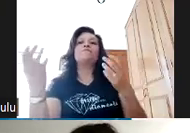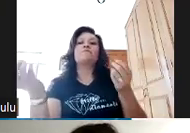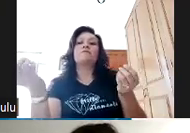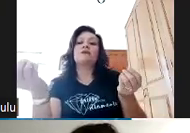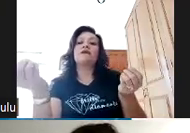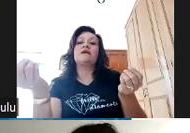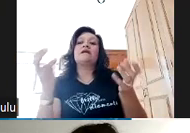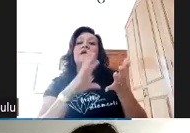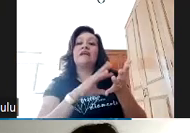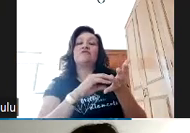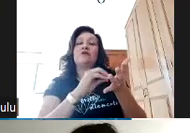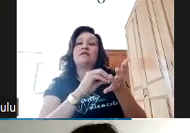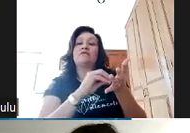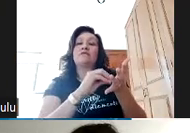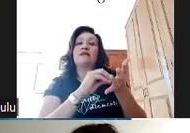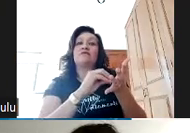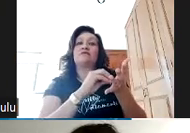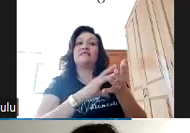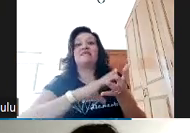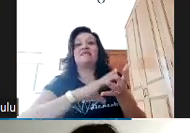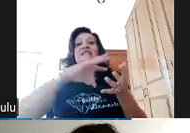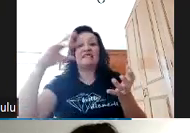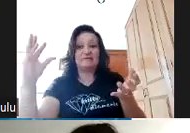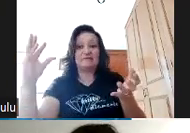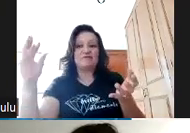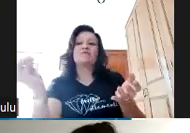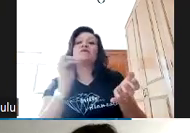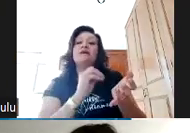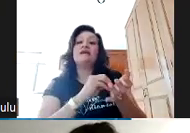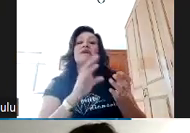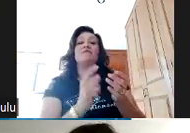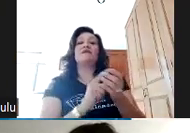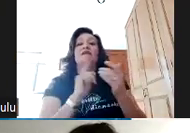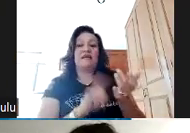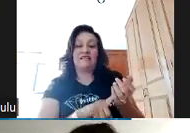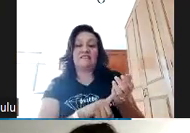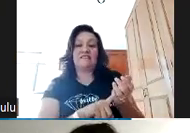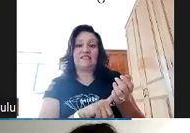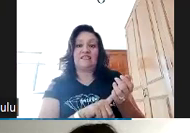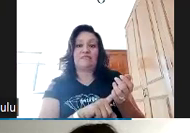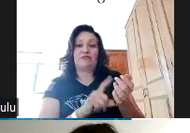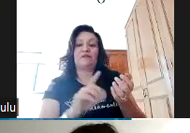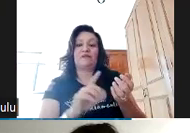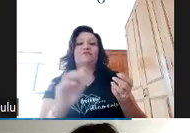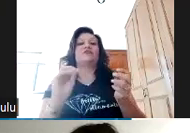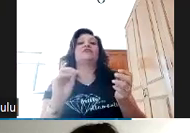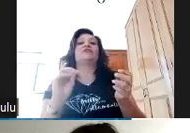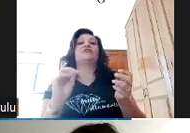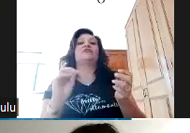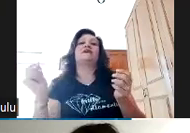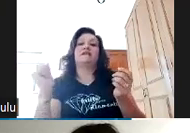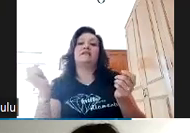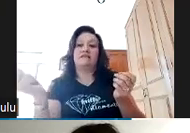Y eso es lo que nos va a hacer crecer y también este prospecto tiene como